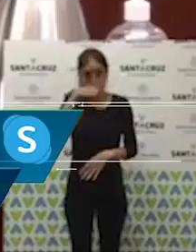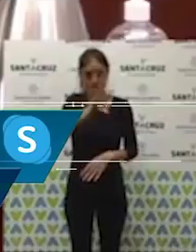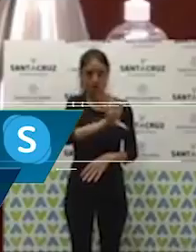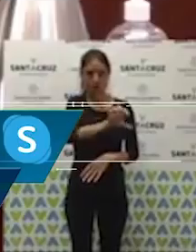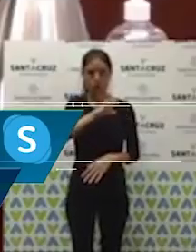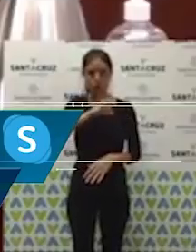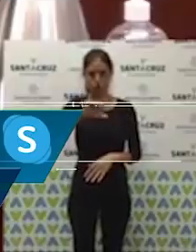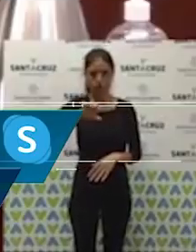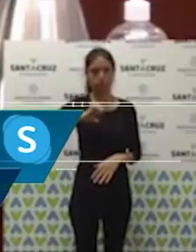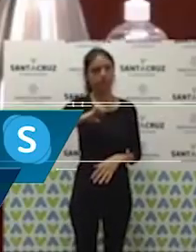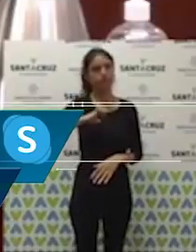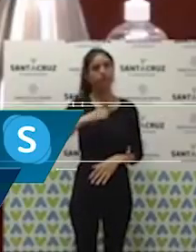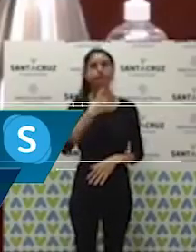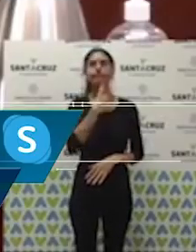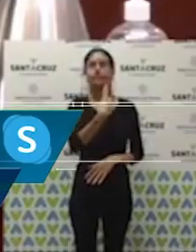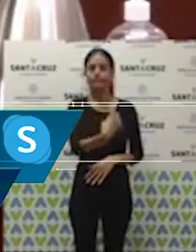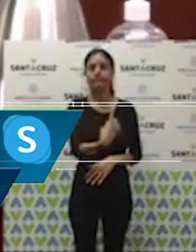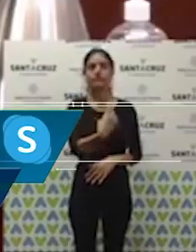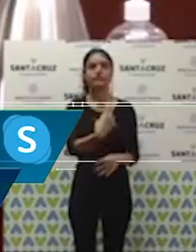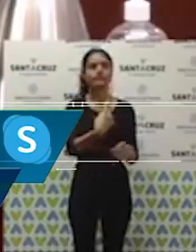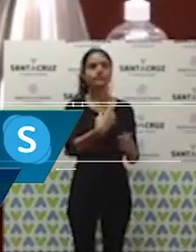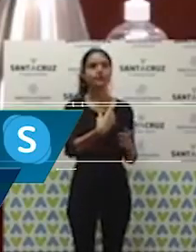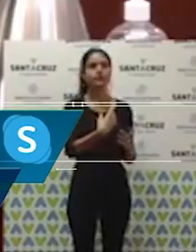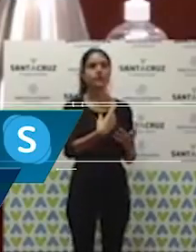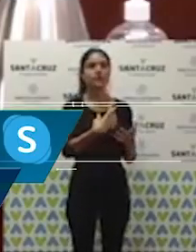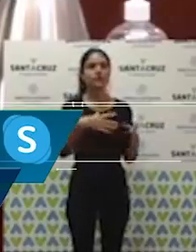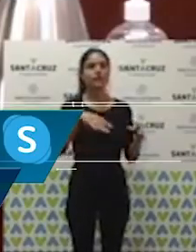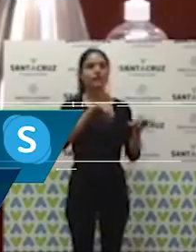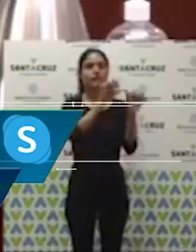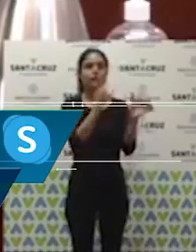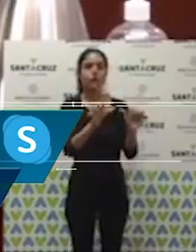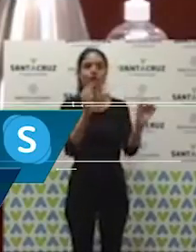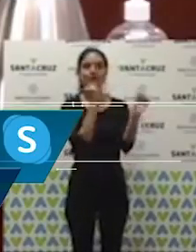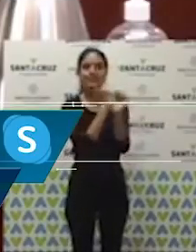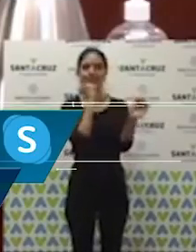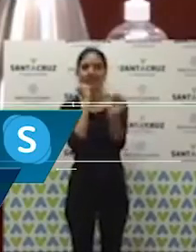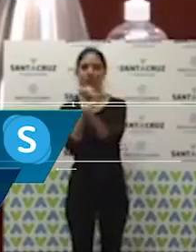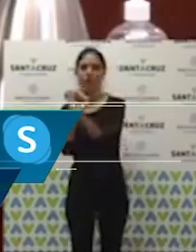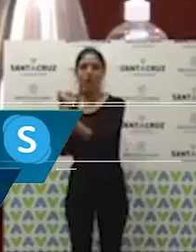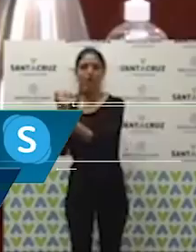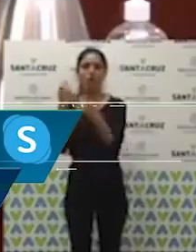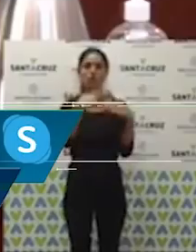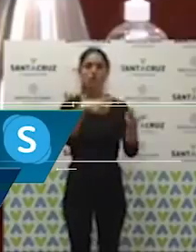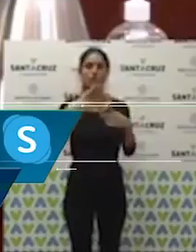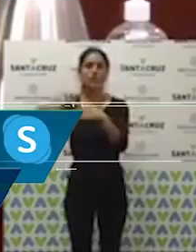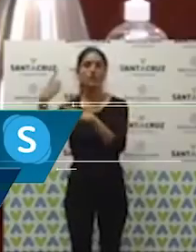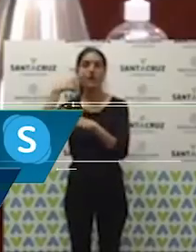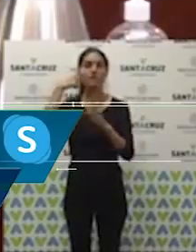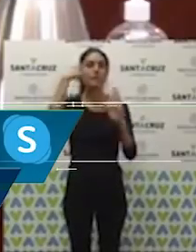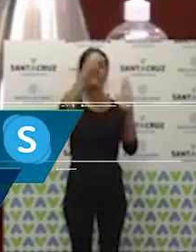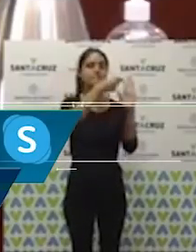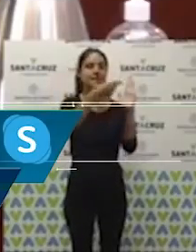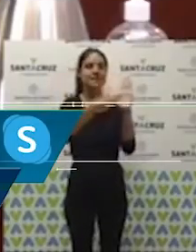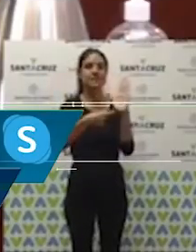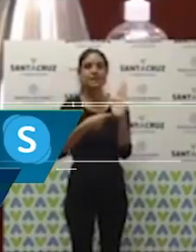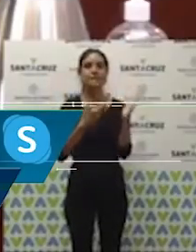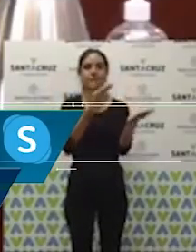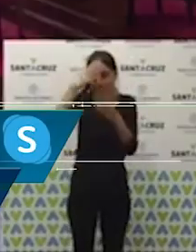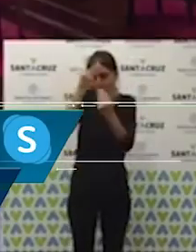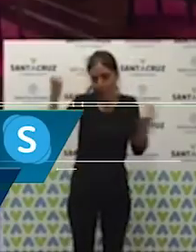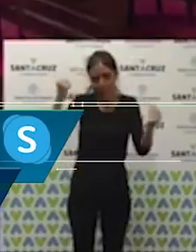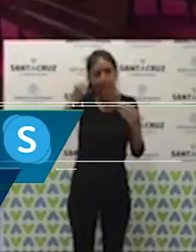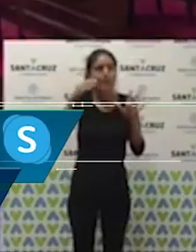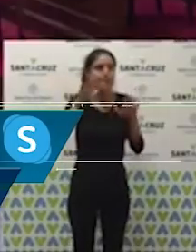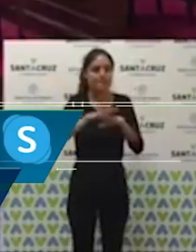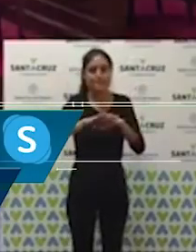para mí, para mi entender. Ciudadanos no quería impedir esta moción de censura, no quiso tampoco, yo creo que tampoco tenía posibilidades de